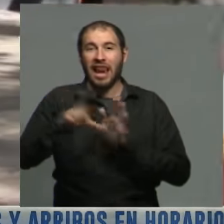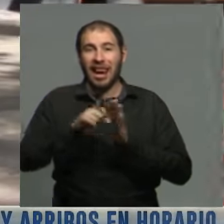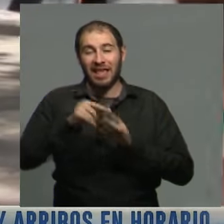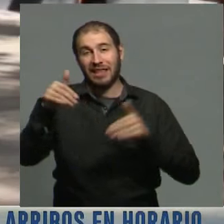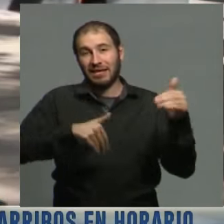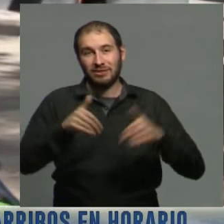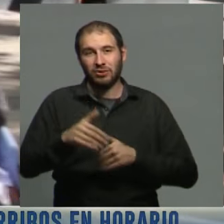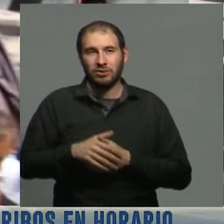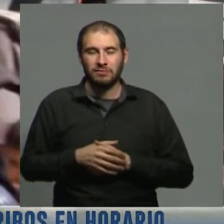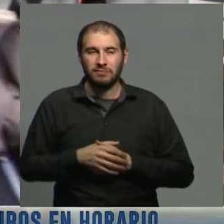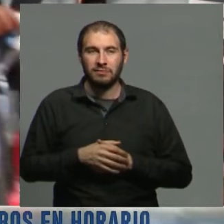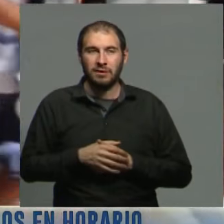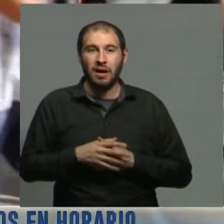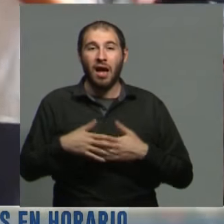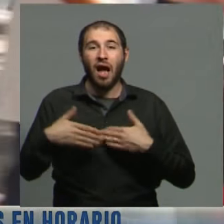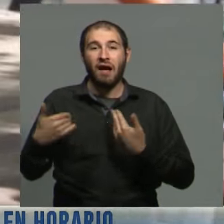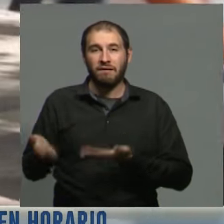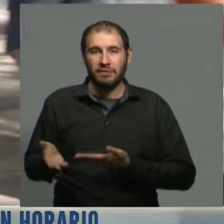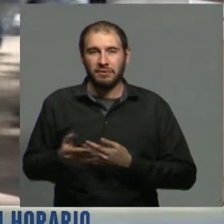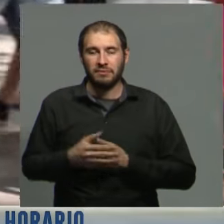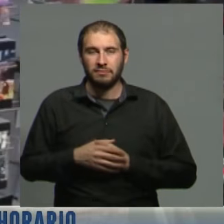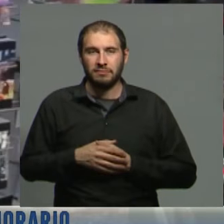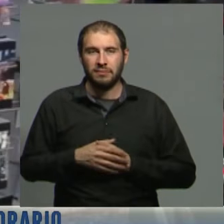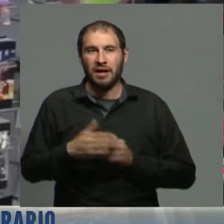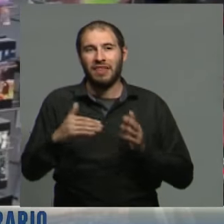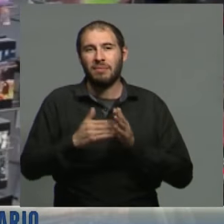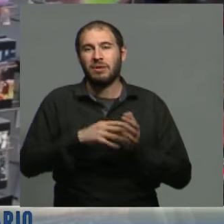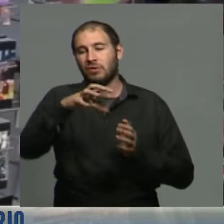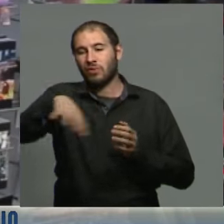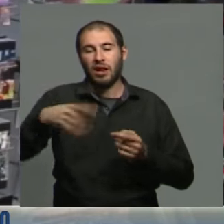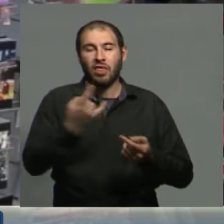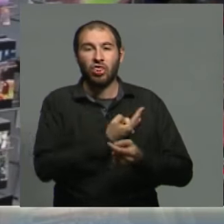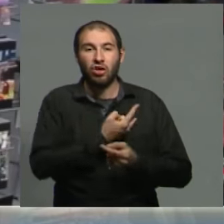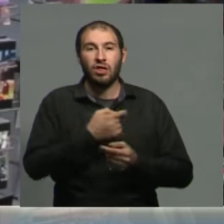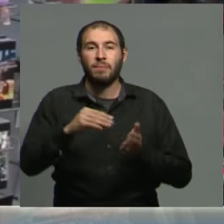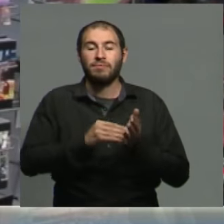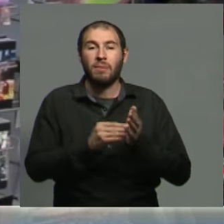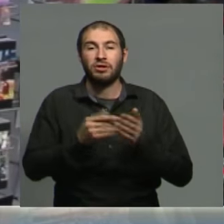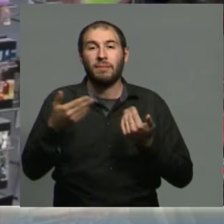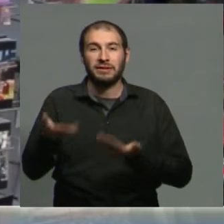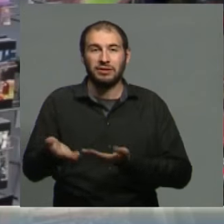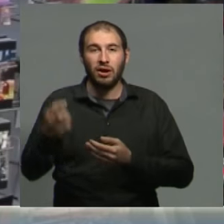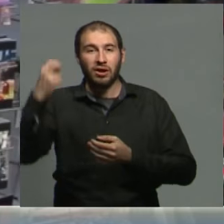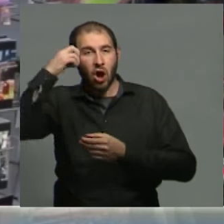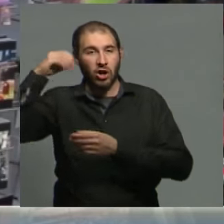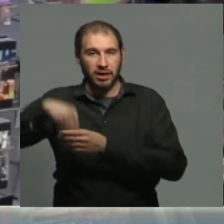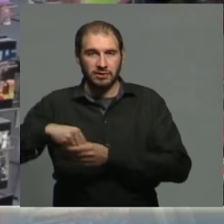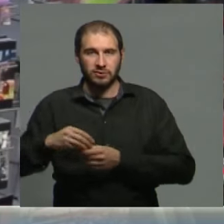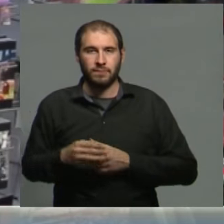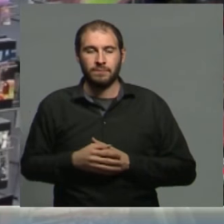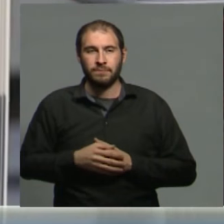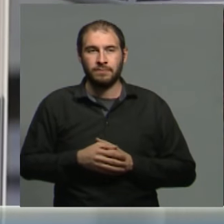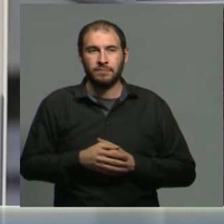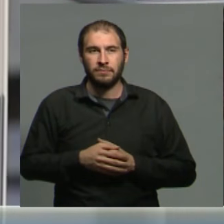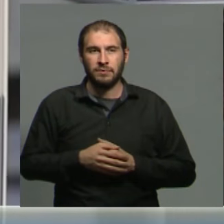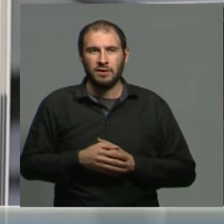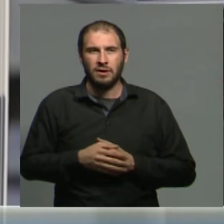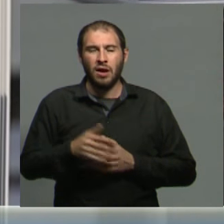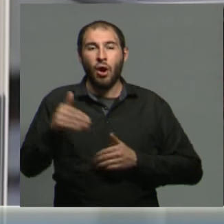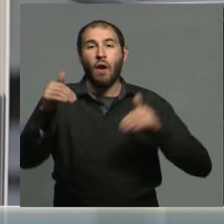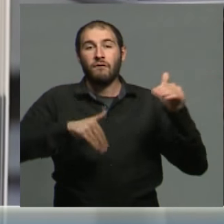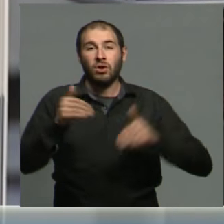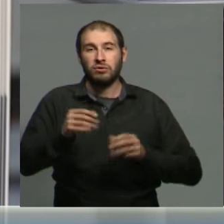electoral pues beneficia según qué territorios en el momento de tener más representación en el Parlamento. Por lo tanto, lo que eran los